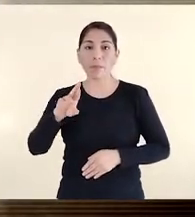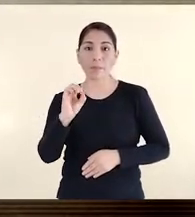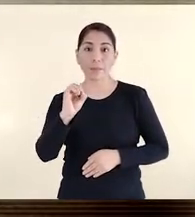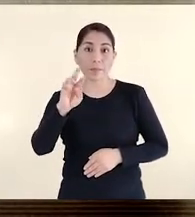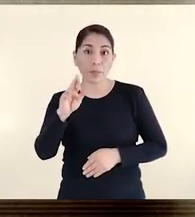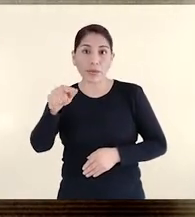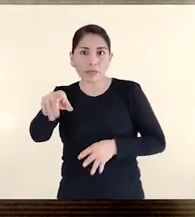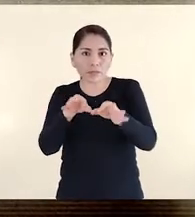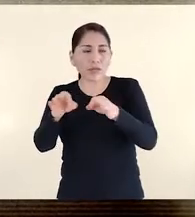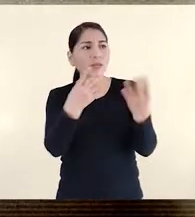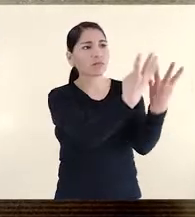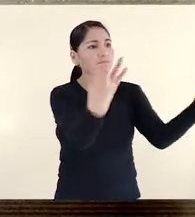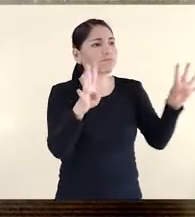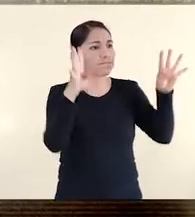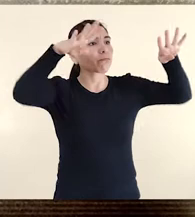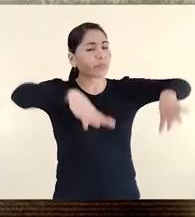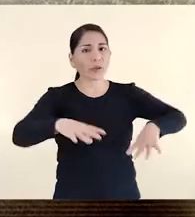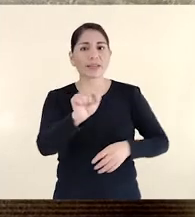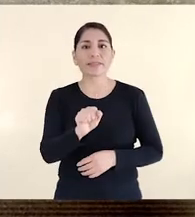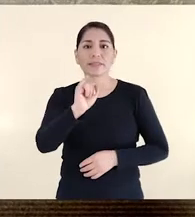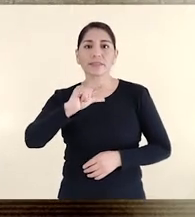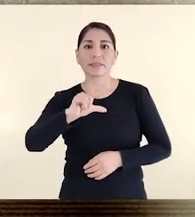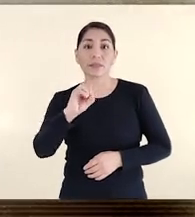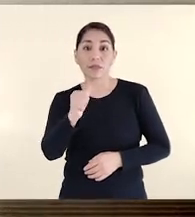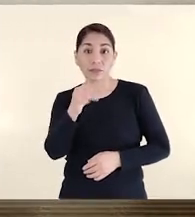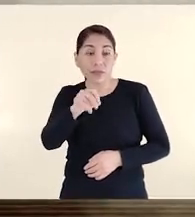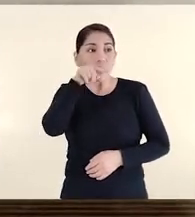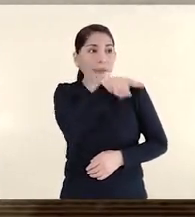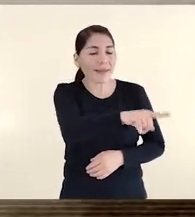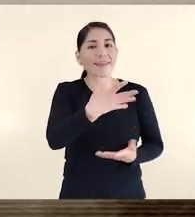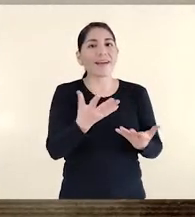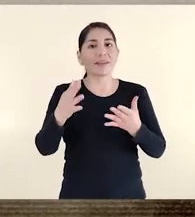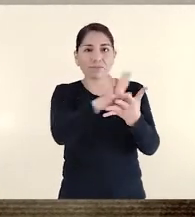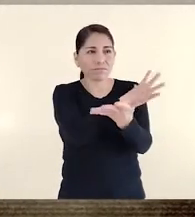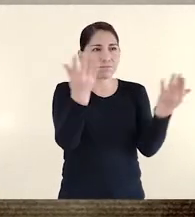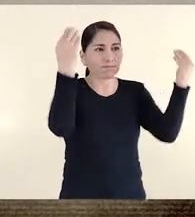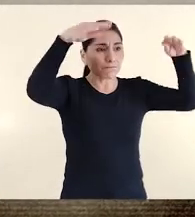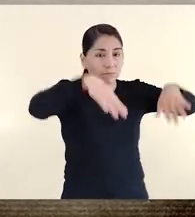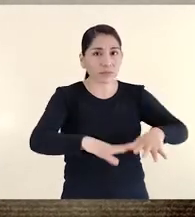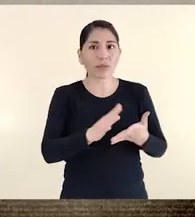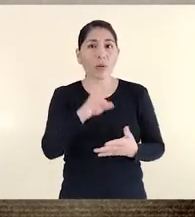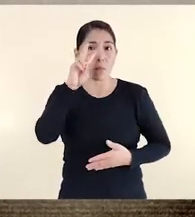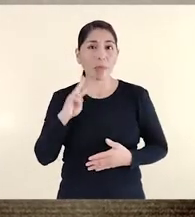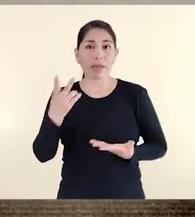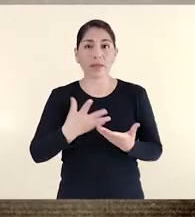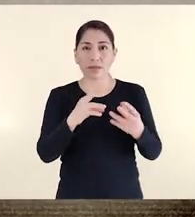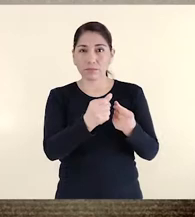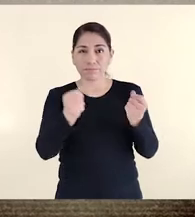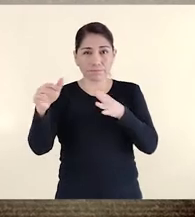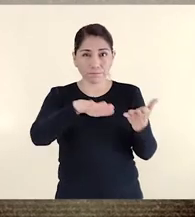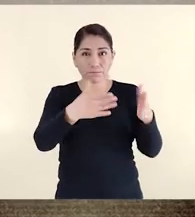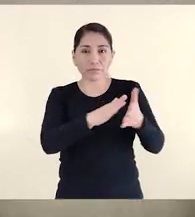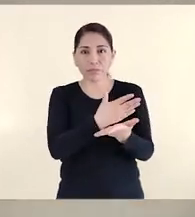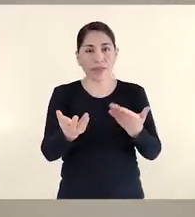Barrenechea, cuando le tocó hablar de su destrucción en el siglo XIX, mencionó de que ella murió virgen de pólvora. Una frase muy cierta